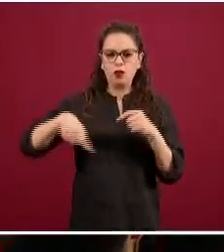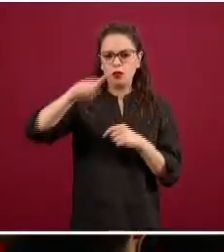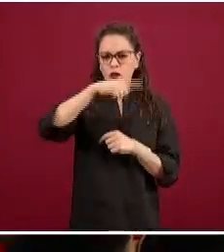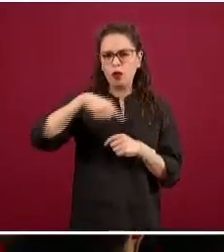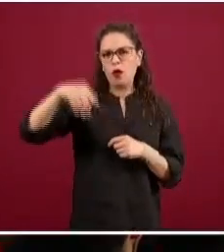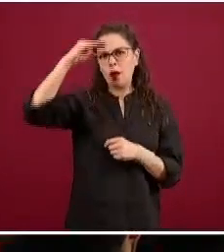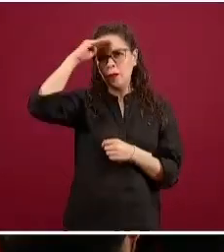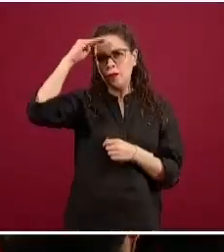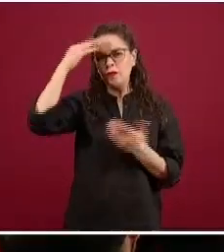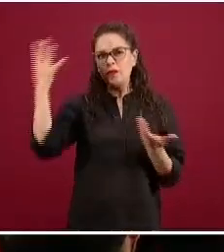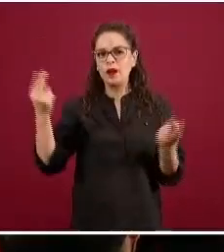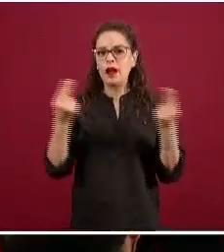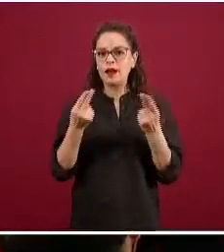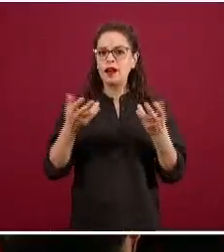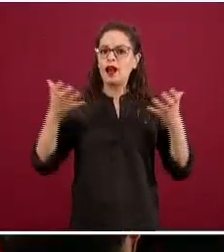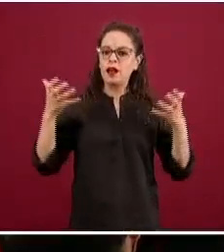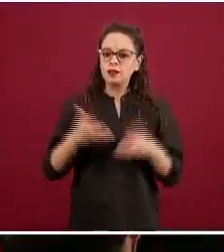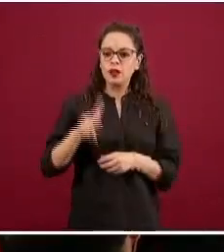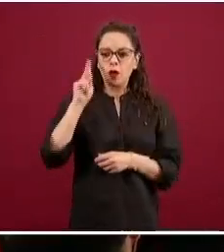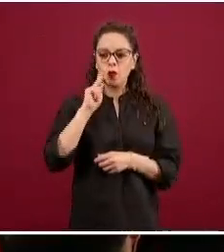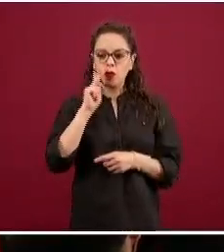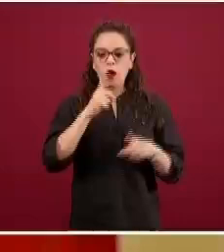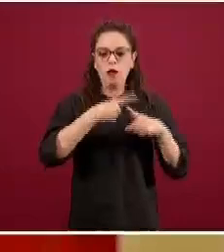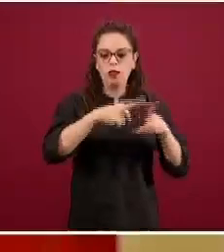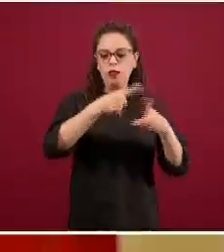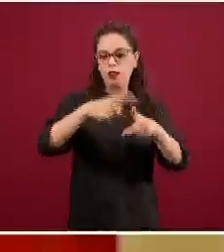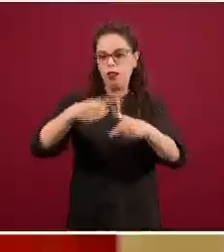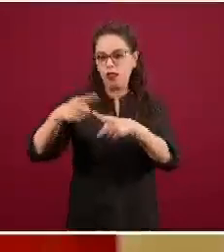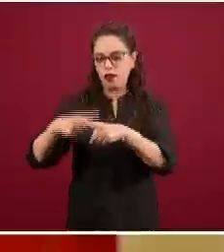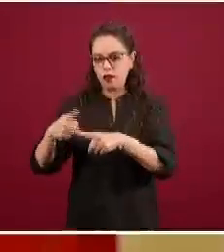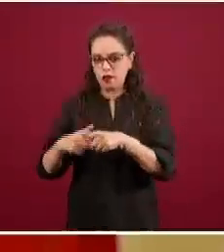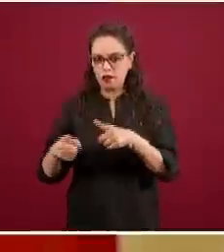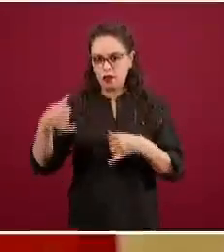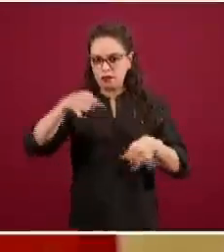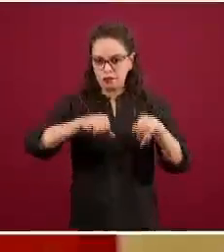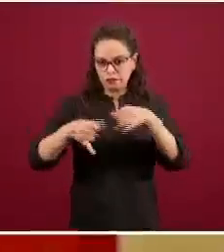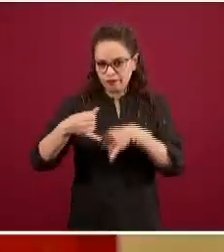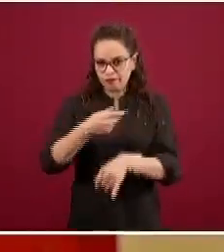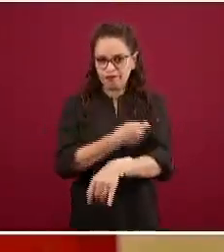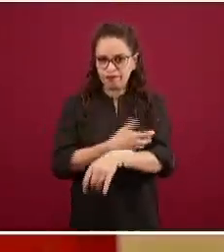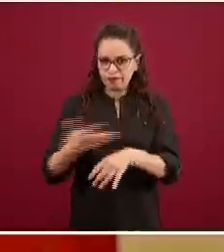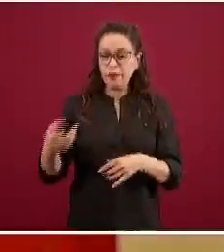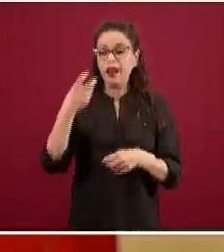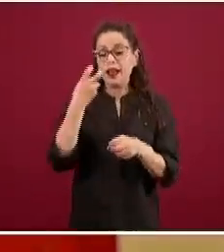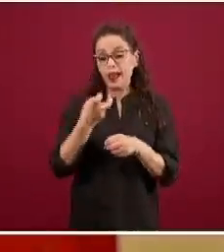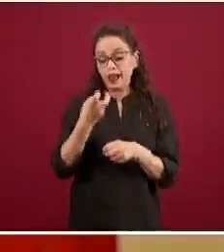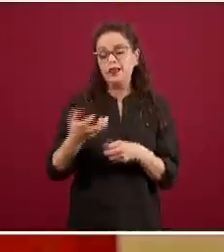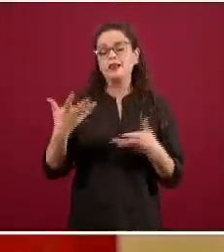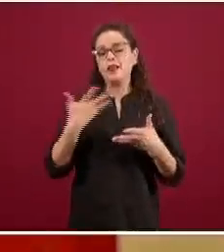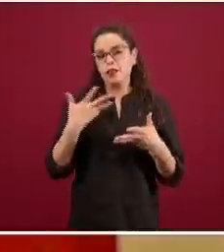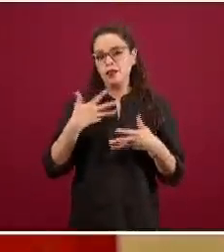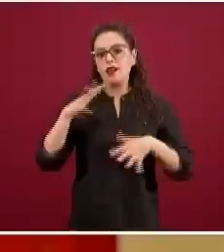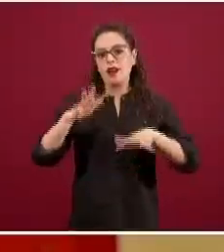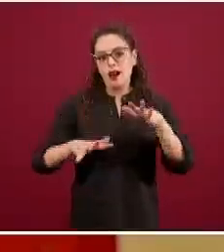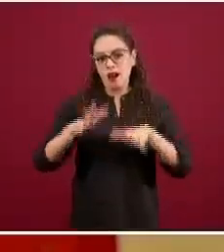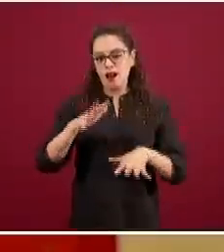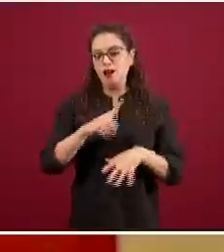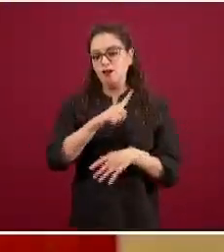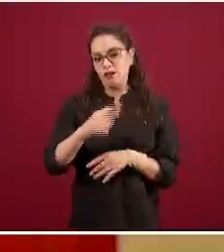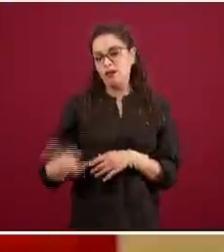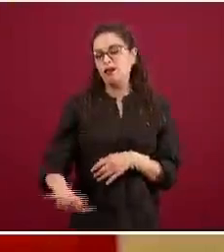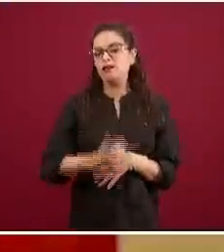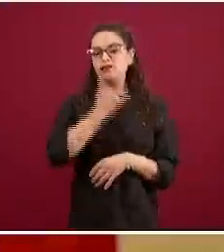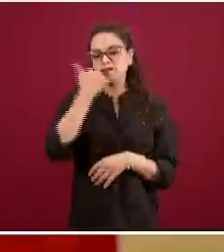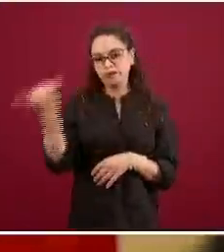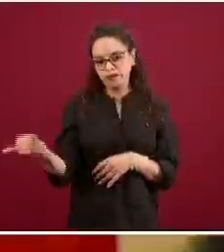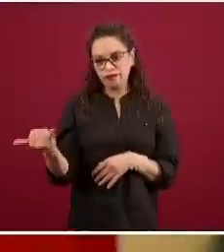a todos, voy a detectar todos los casos, y lleva a un error de interpretación, que es pensar que lo que se